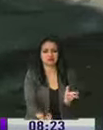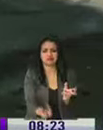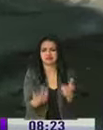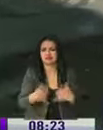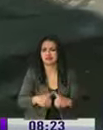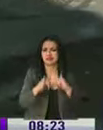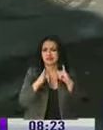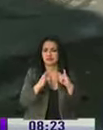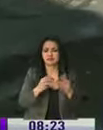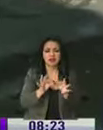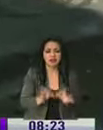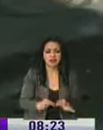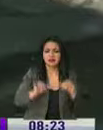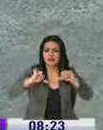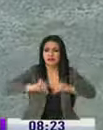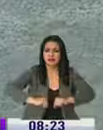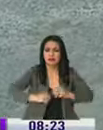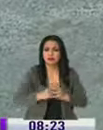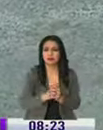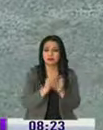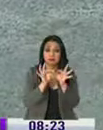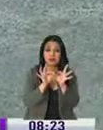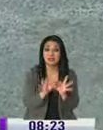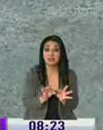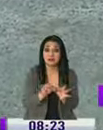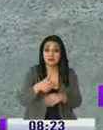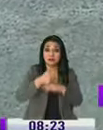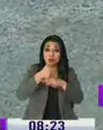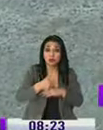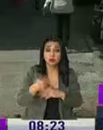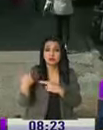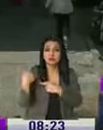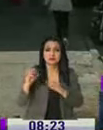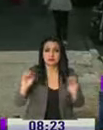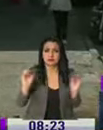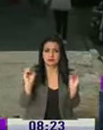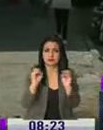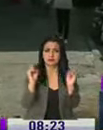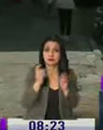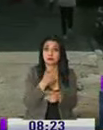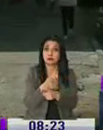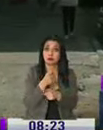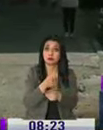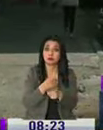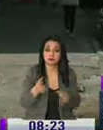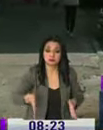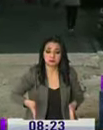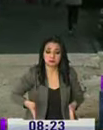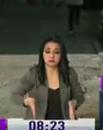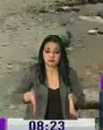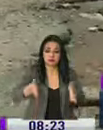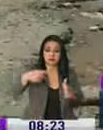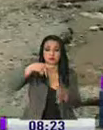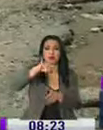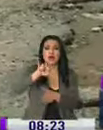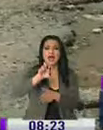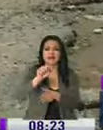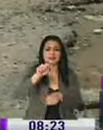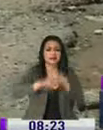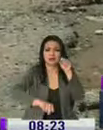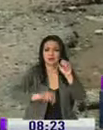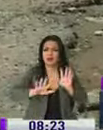Según los vecinos, la falta de mantenimiento por parte de la autoridad competente ha ocasionado que la calle Punaes esté en malas